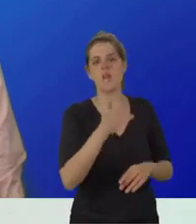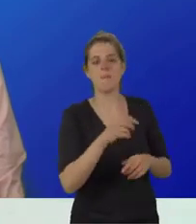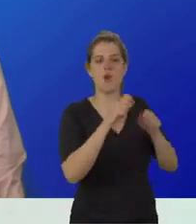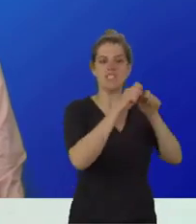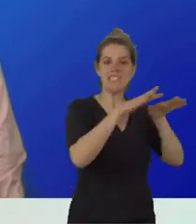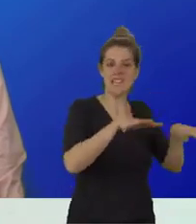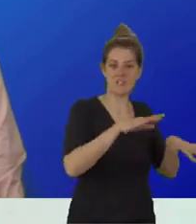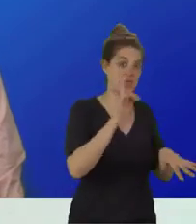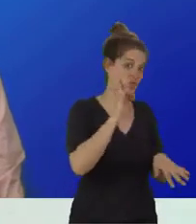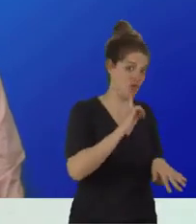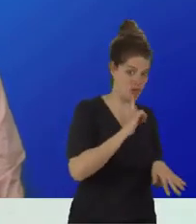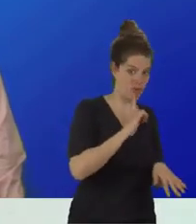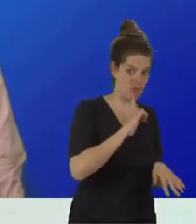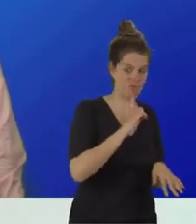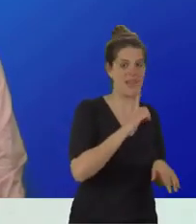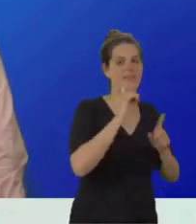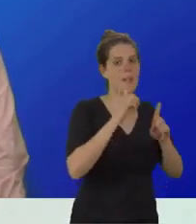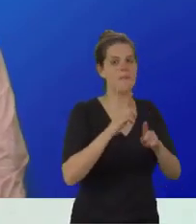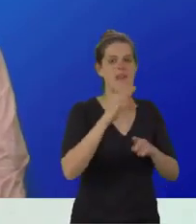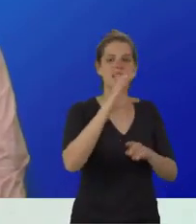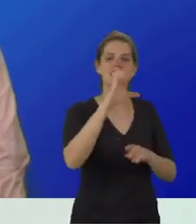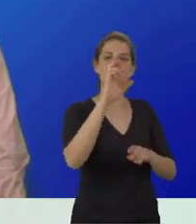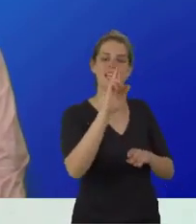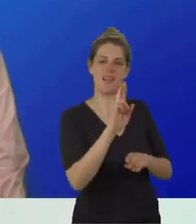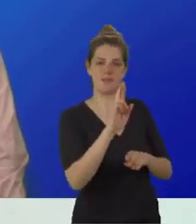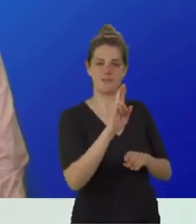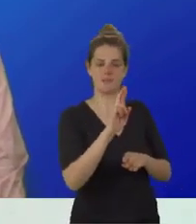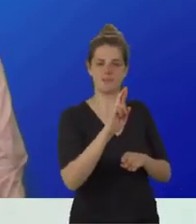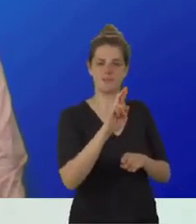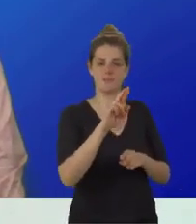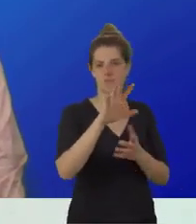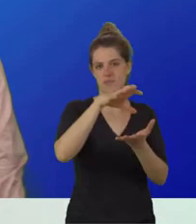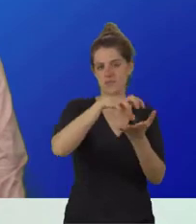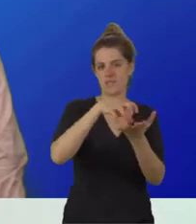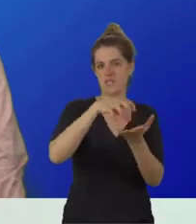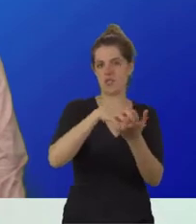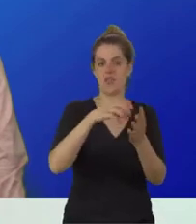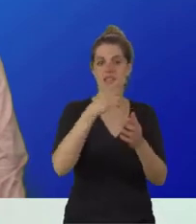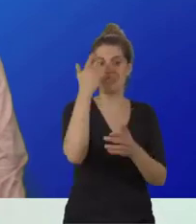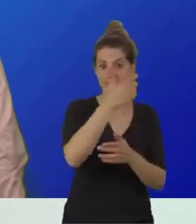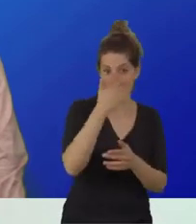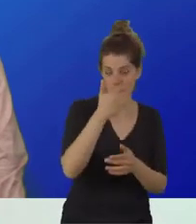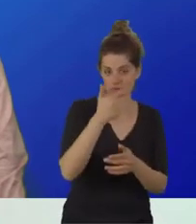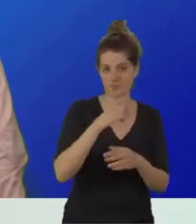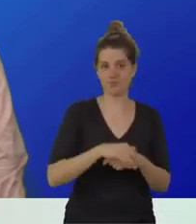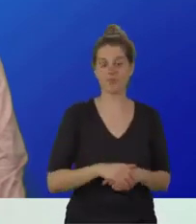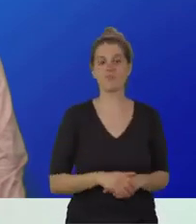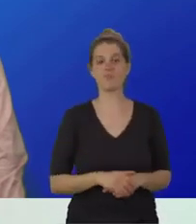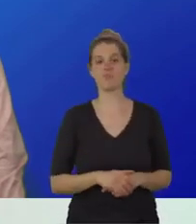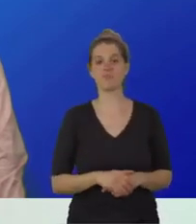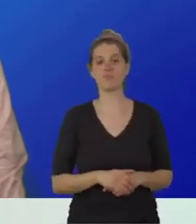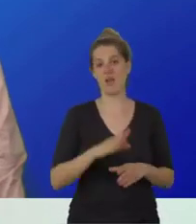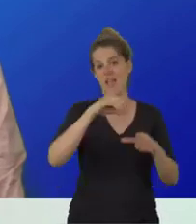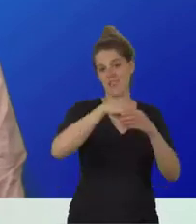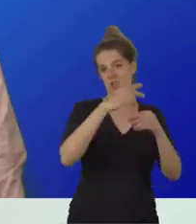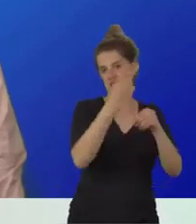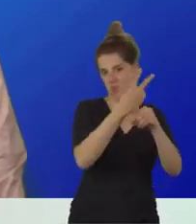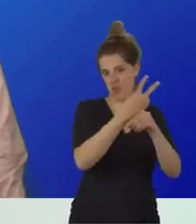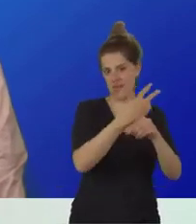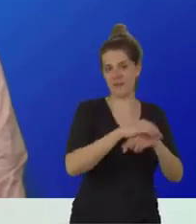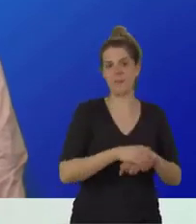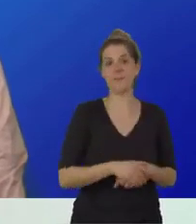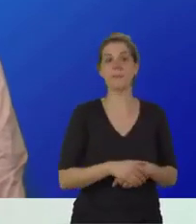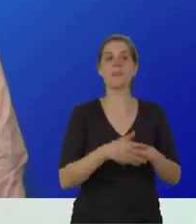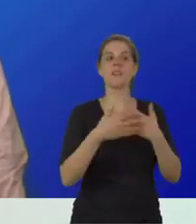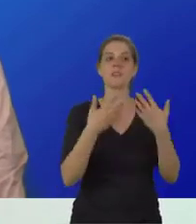existen, como existe Cerezo, como existen los recursos para ciegos en el Consejo de Educación Técnico Profesional,